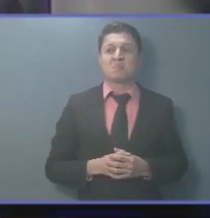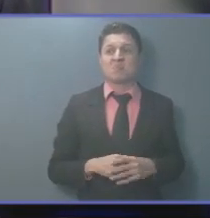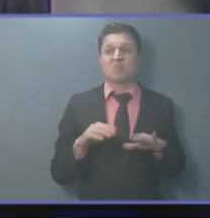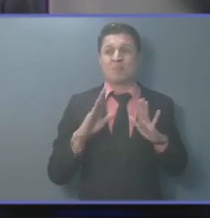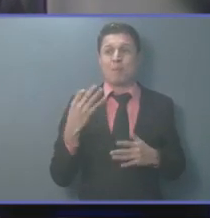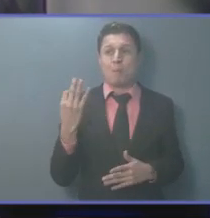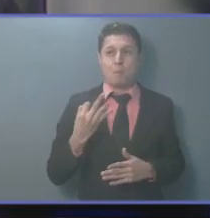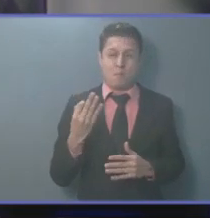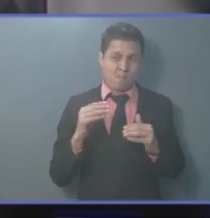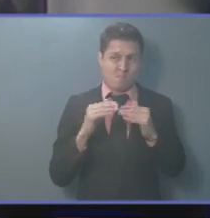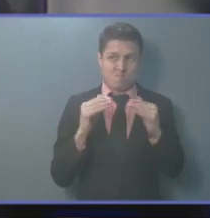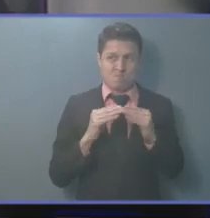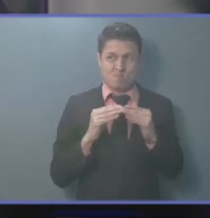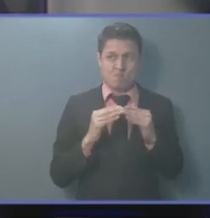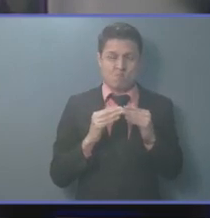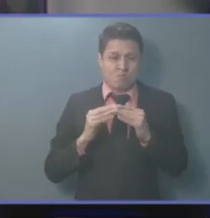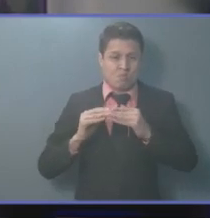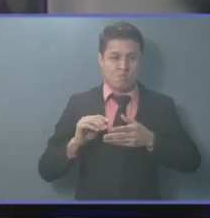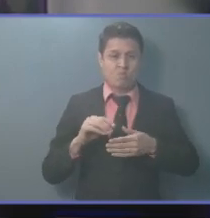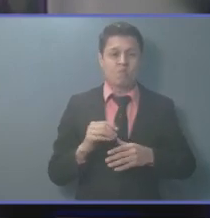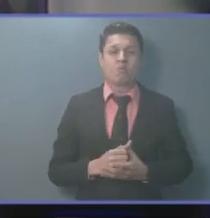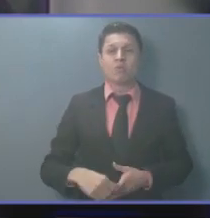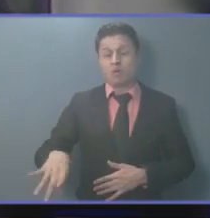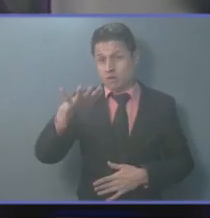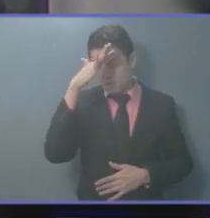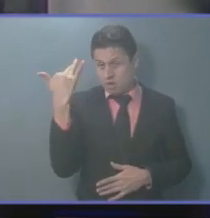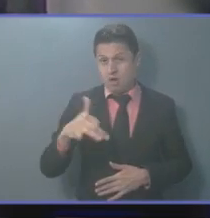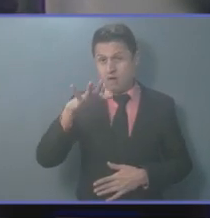Pero necesitamos también reconstruir